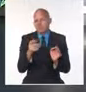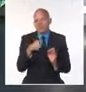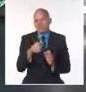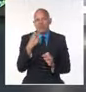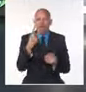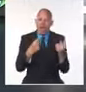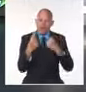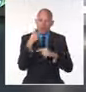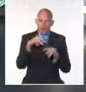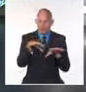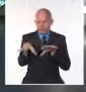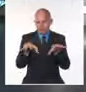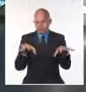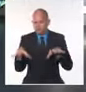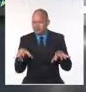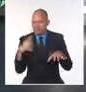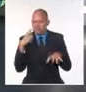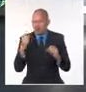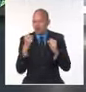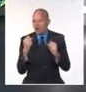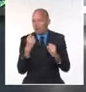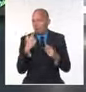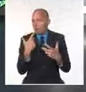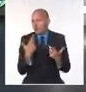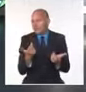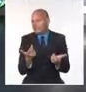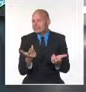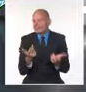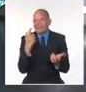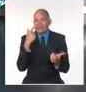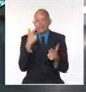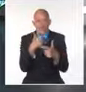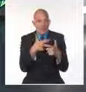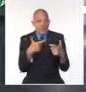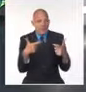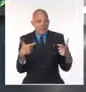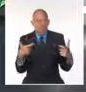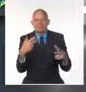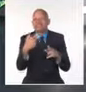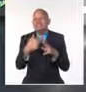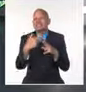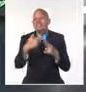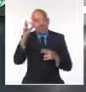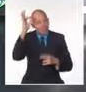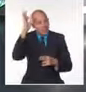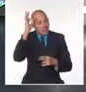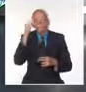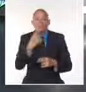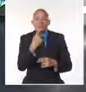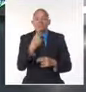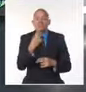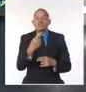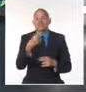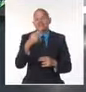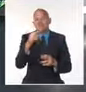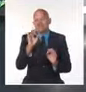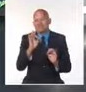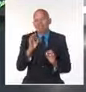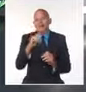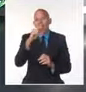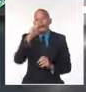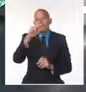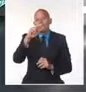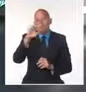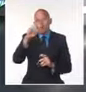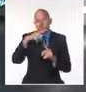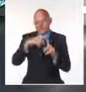severas en varias localidades en una extensa área se llama brote de tormentas locales severas porque ocurrió a lo largo de